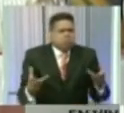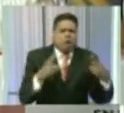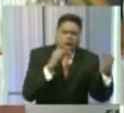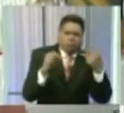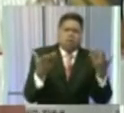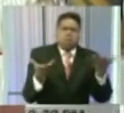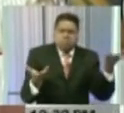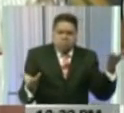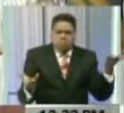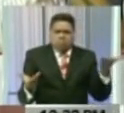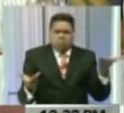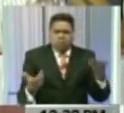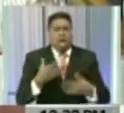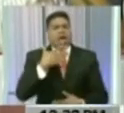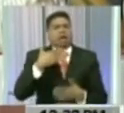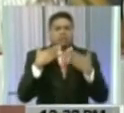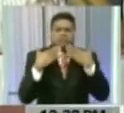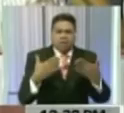bolivariana.